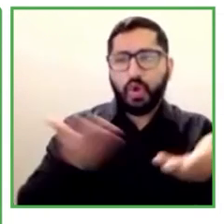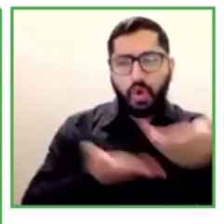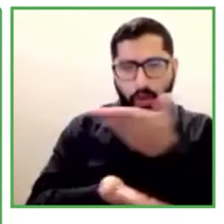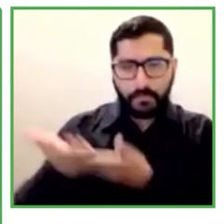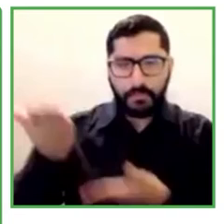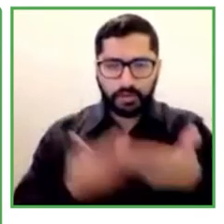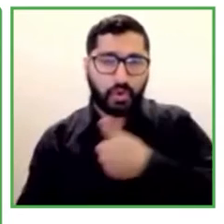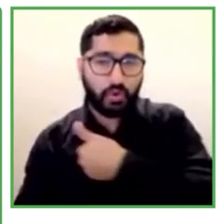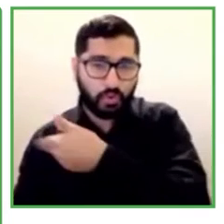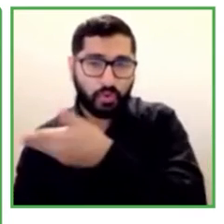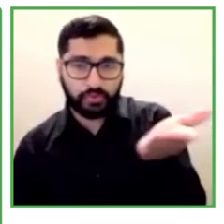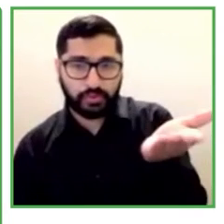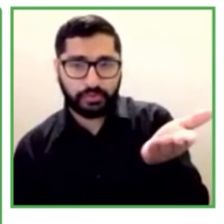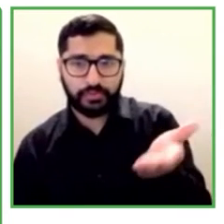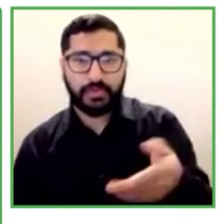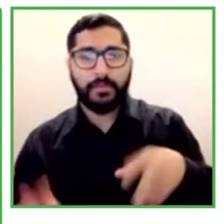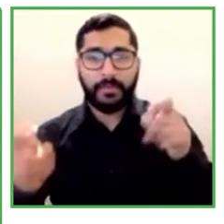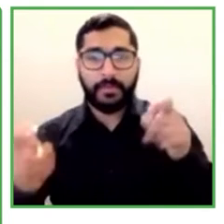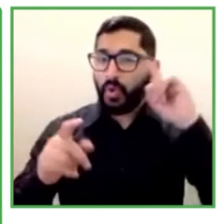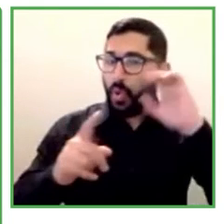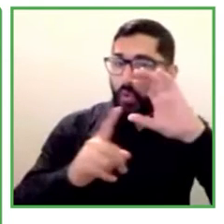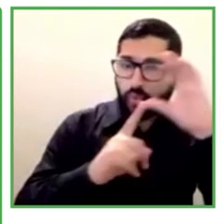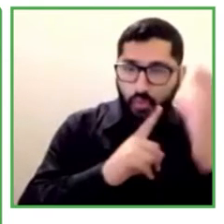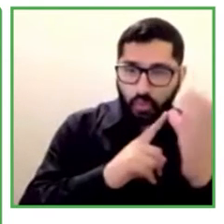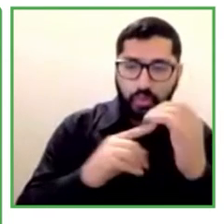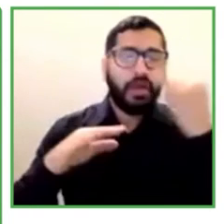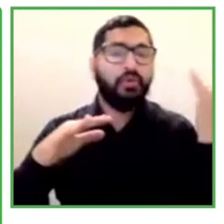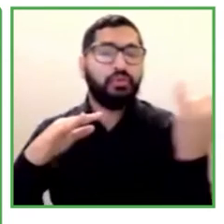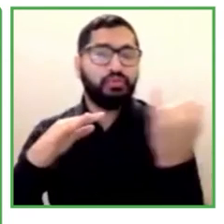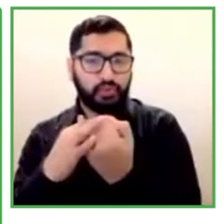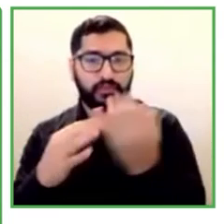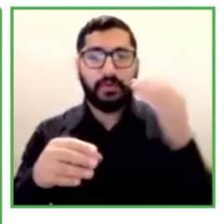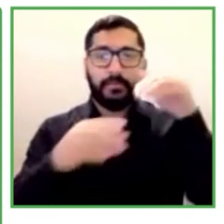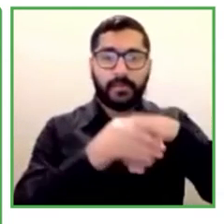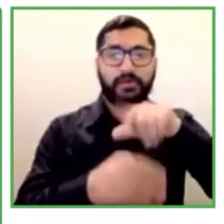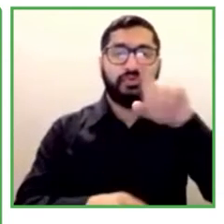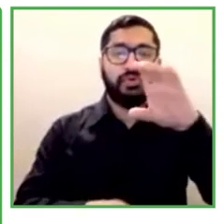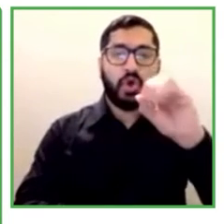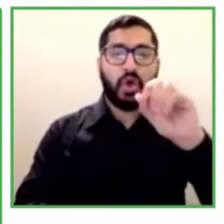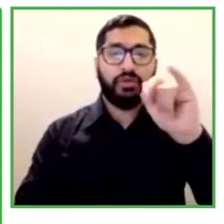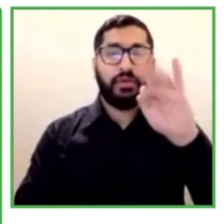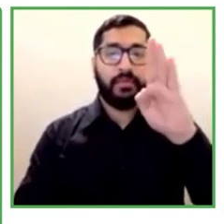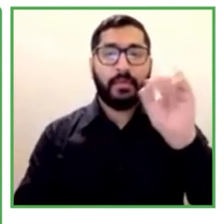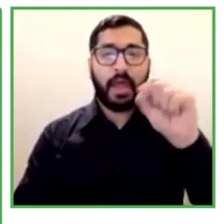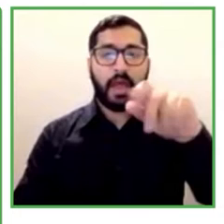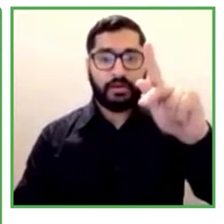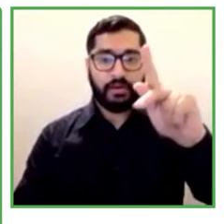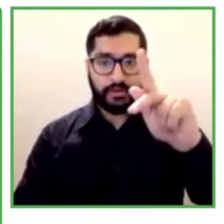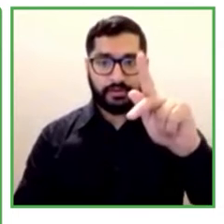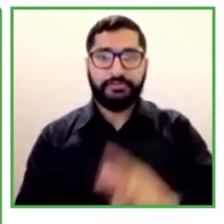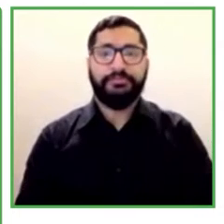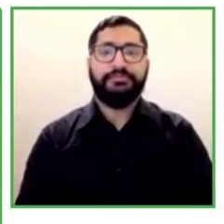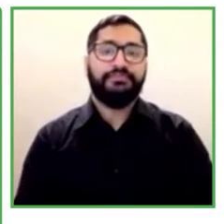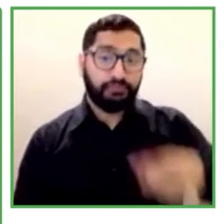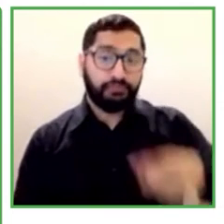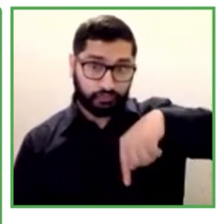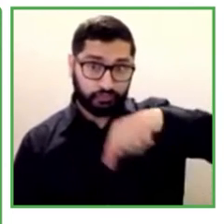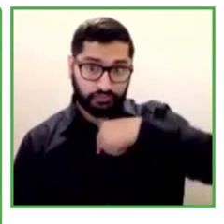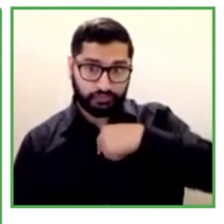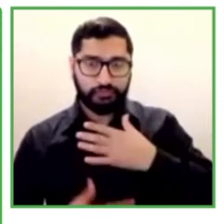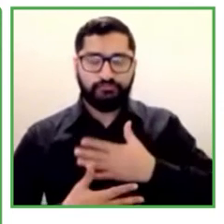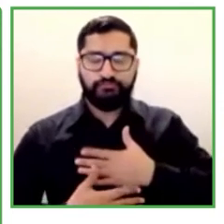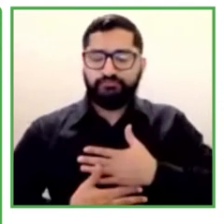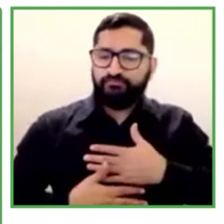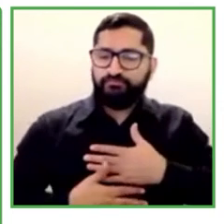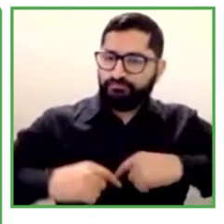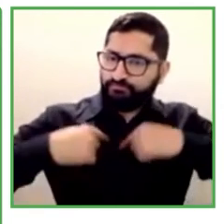Chile. Y cómo sentimos profundamente que de esta manera podemos aportar y potenciar el desarrollo